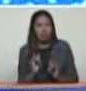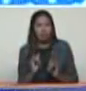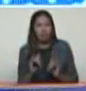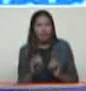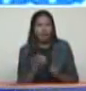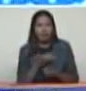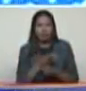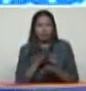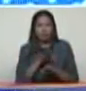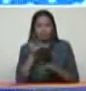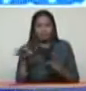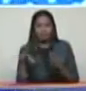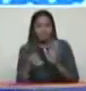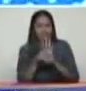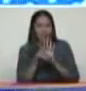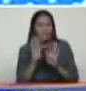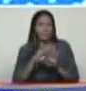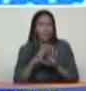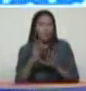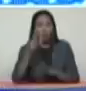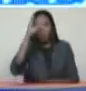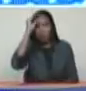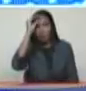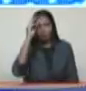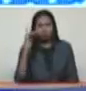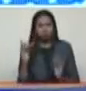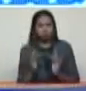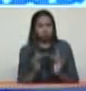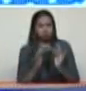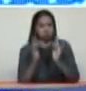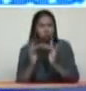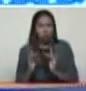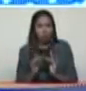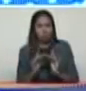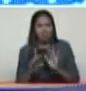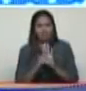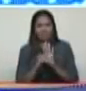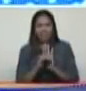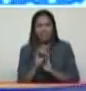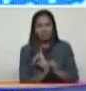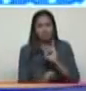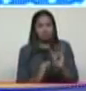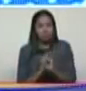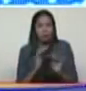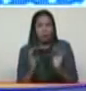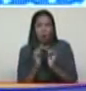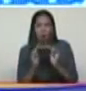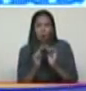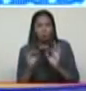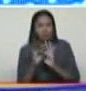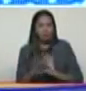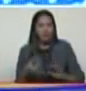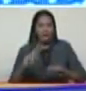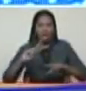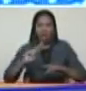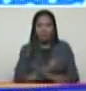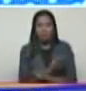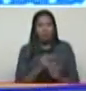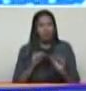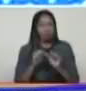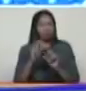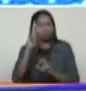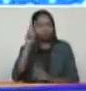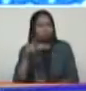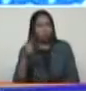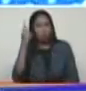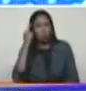ley, porque Donald Trump desconoce el derecho internacional, lo viola de manera permanente. Así que